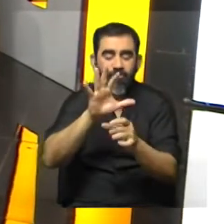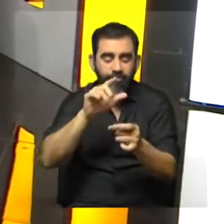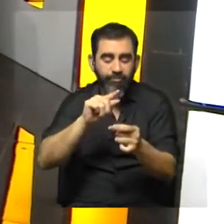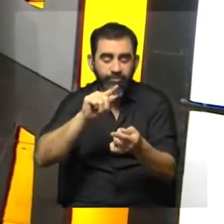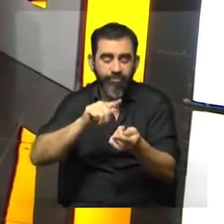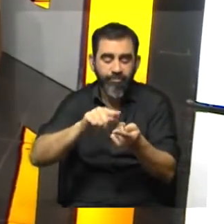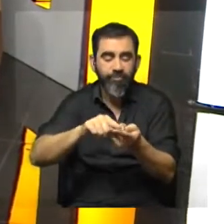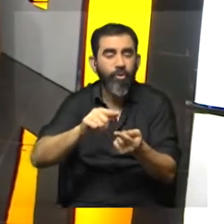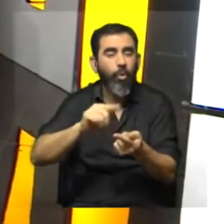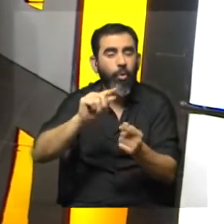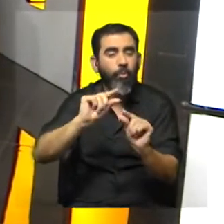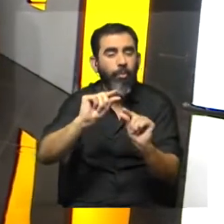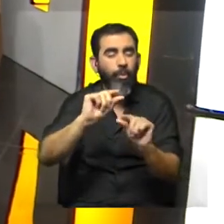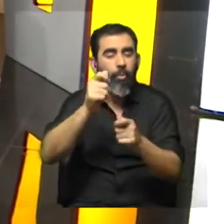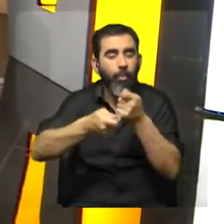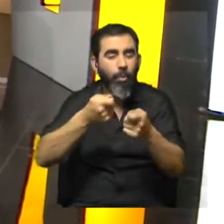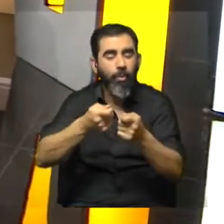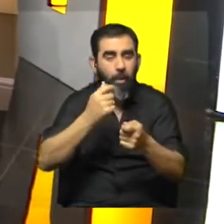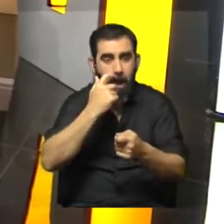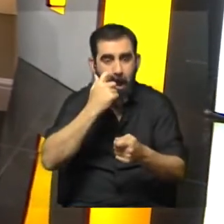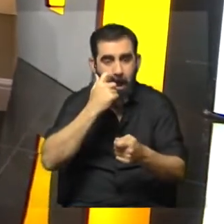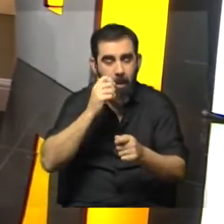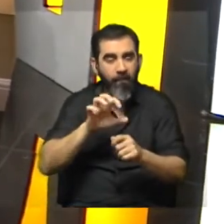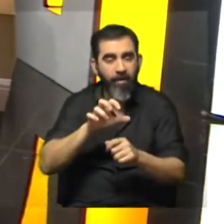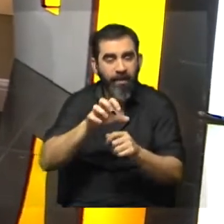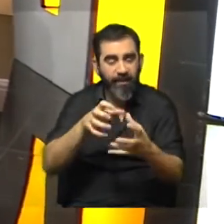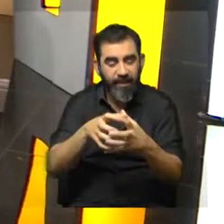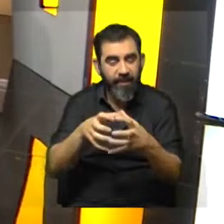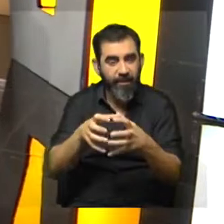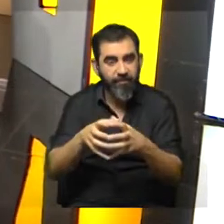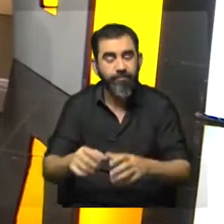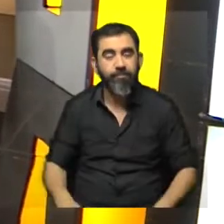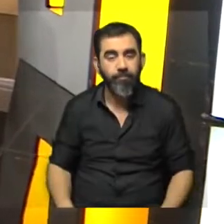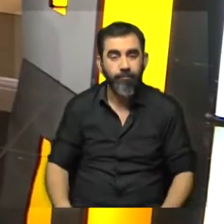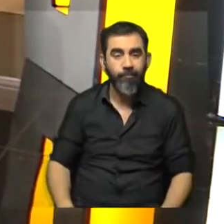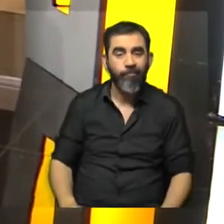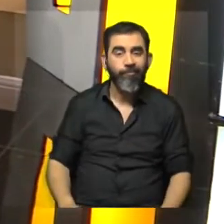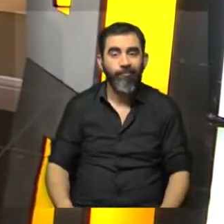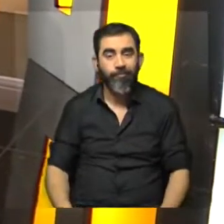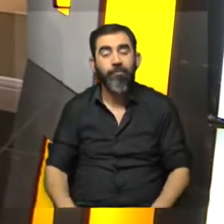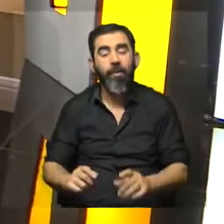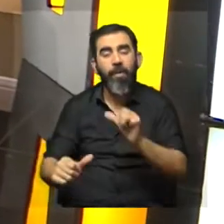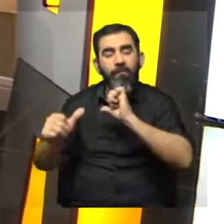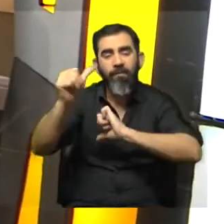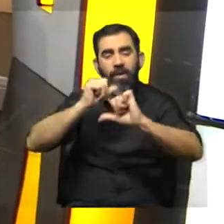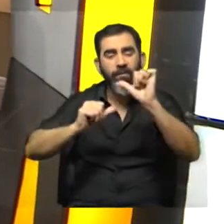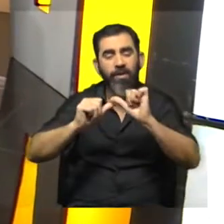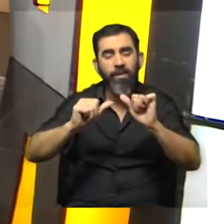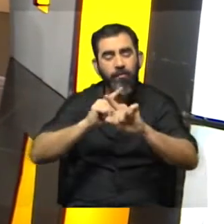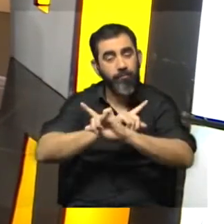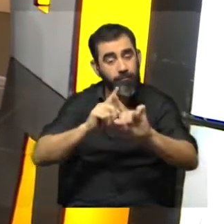es la comunidad de bacterias y levaduras, pero también a partir de una bebida que no